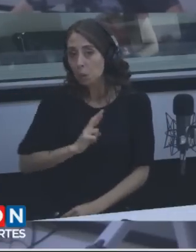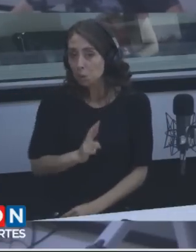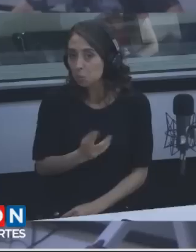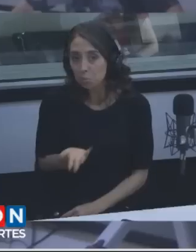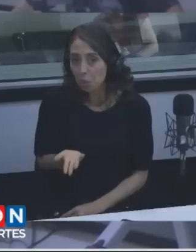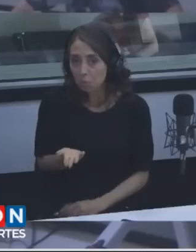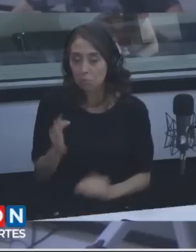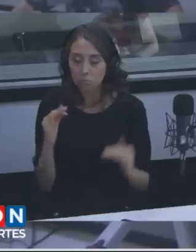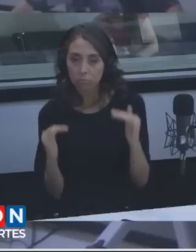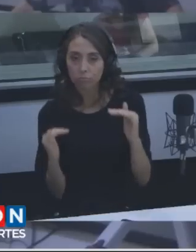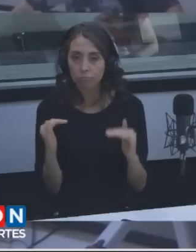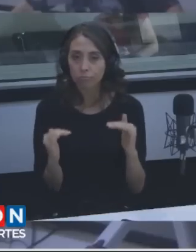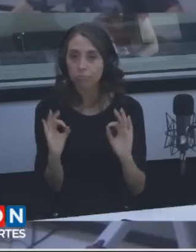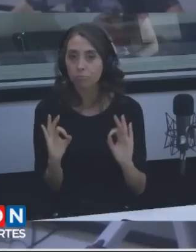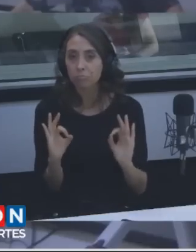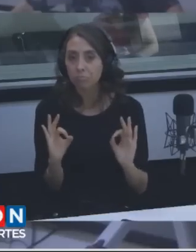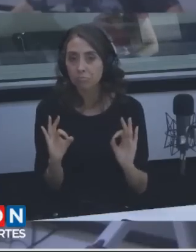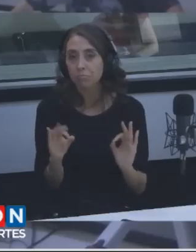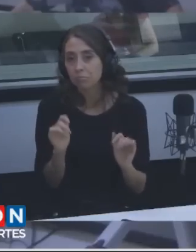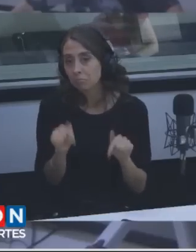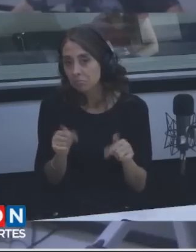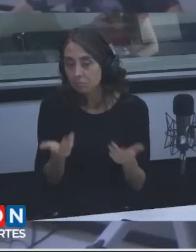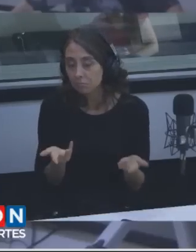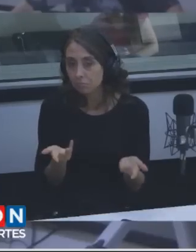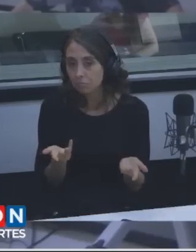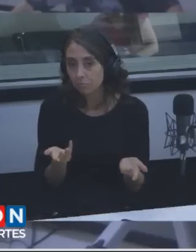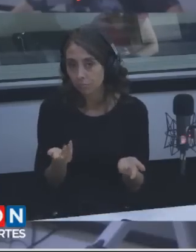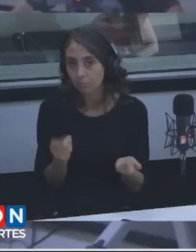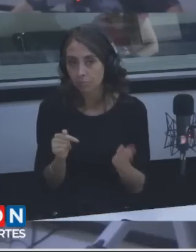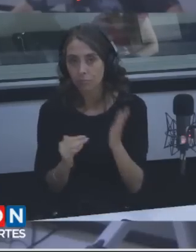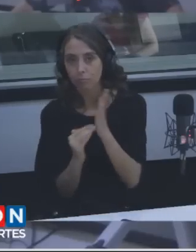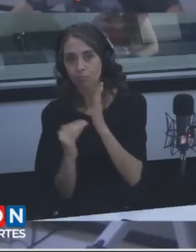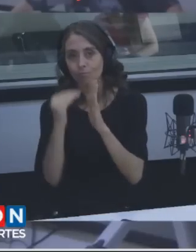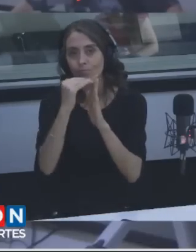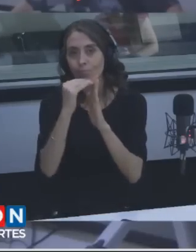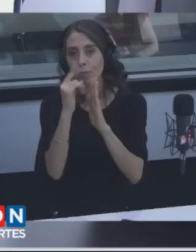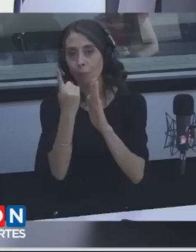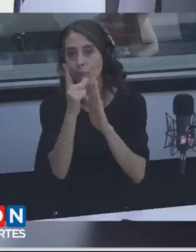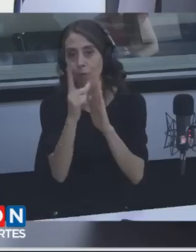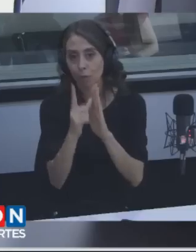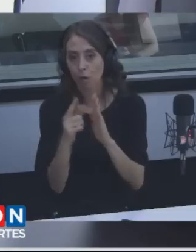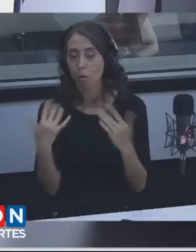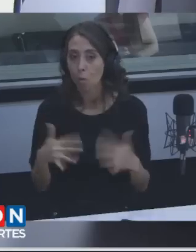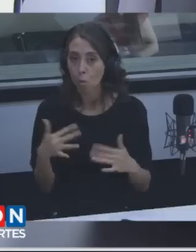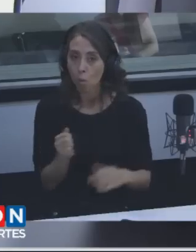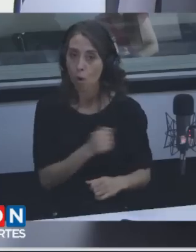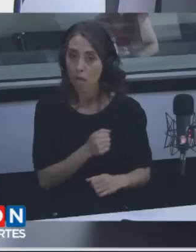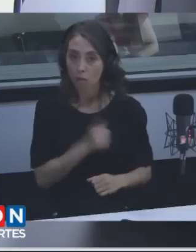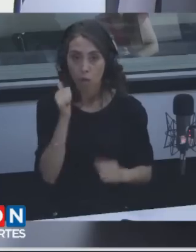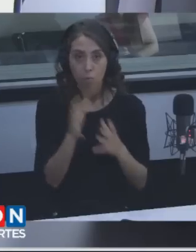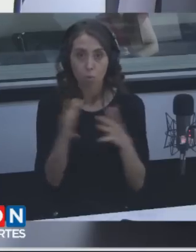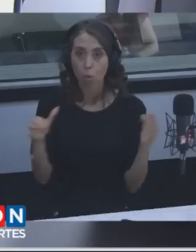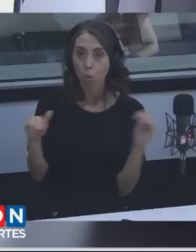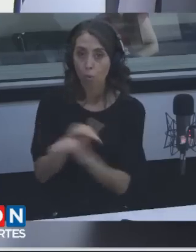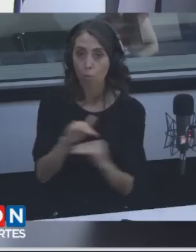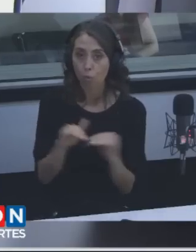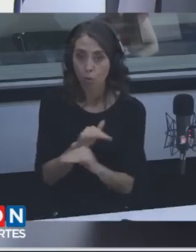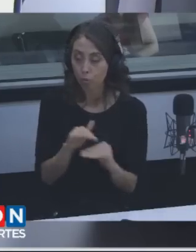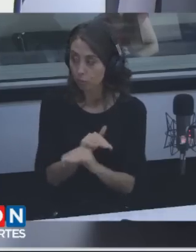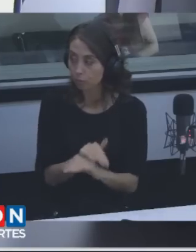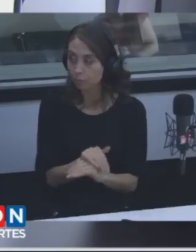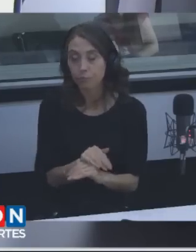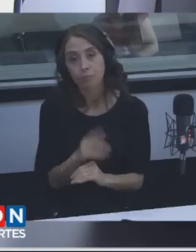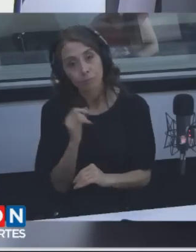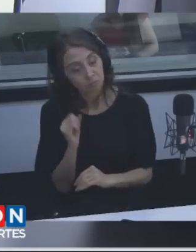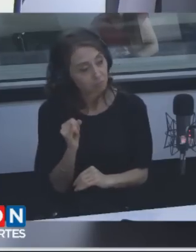obviamente ese equilibrio ha hecho que hoy día estemos en la parte de alta de la tabla. Fue demasiado contundente lo de la Católica ayer, ¿eh?